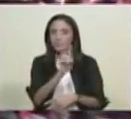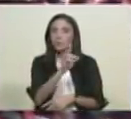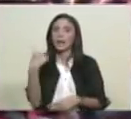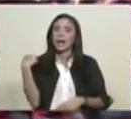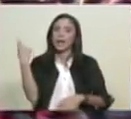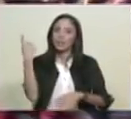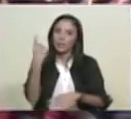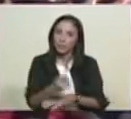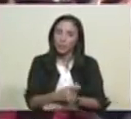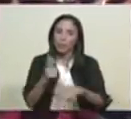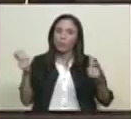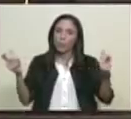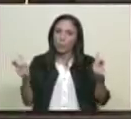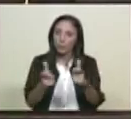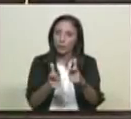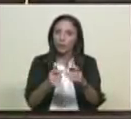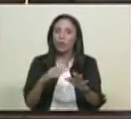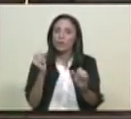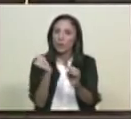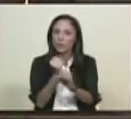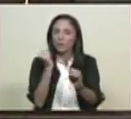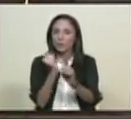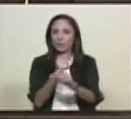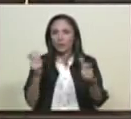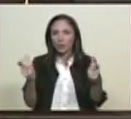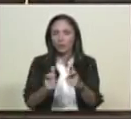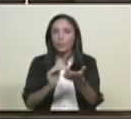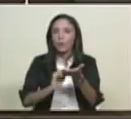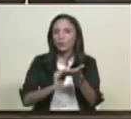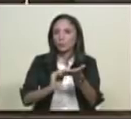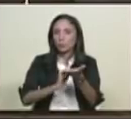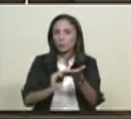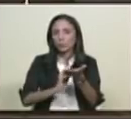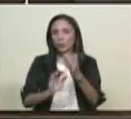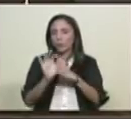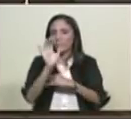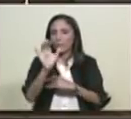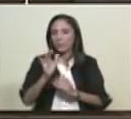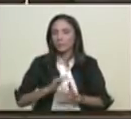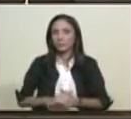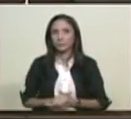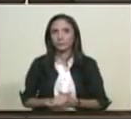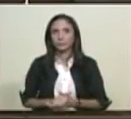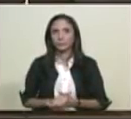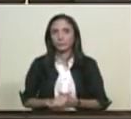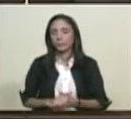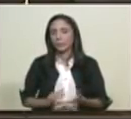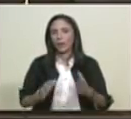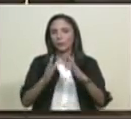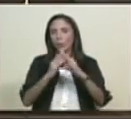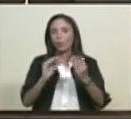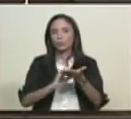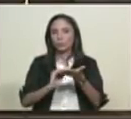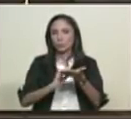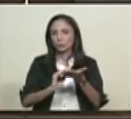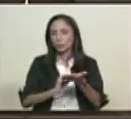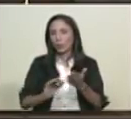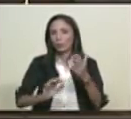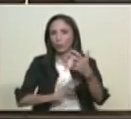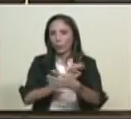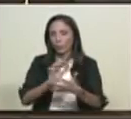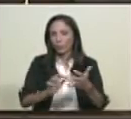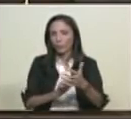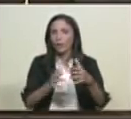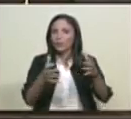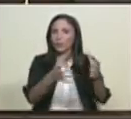a entendernos y a trabajar por la paz y a trabajar por la colaboración y la solución de los problemas entre el pueblo de